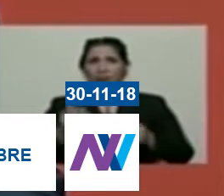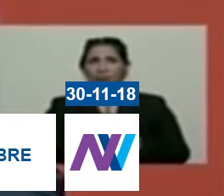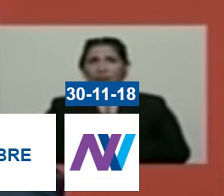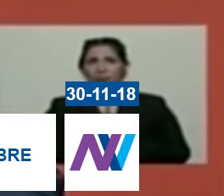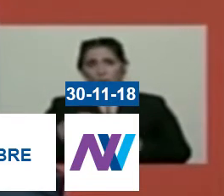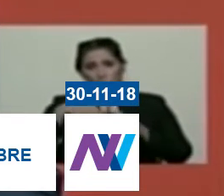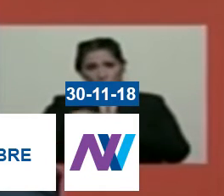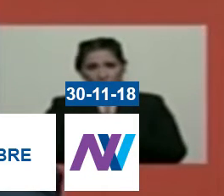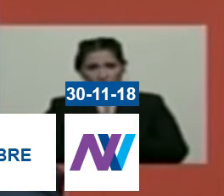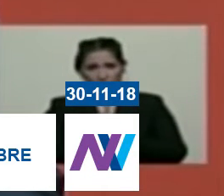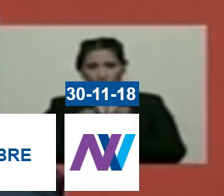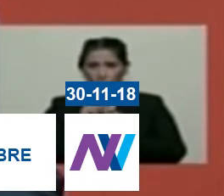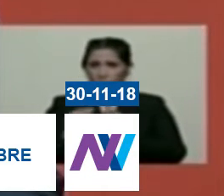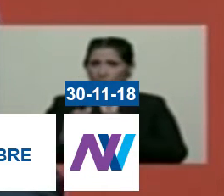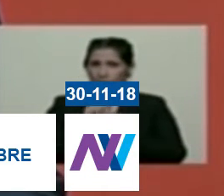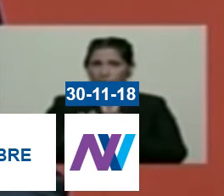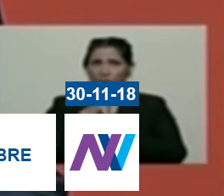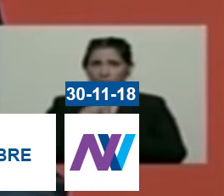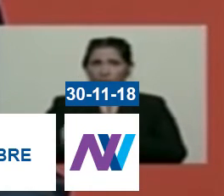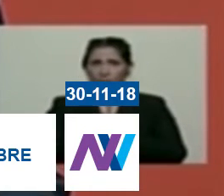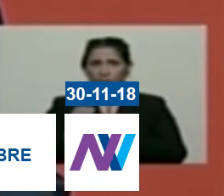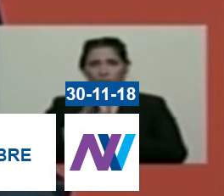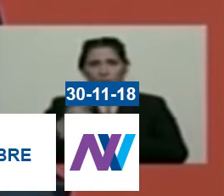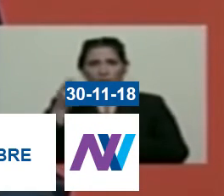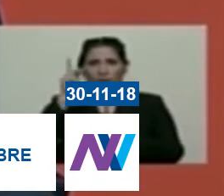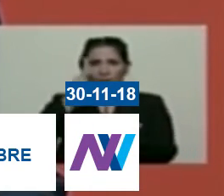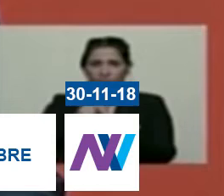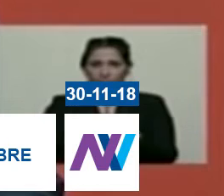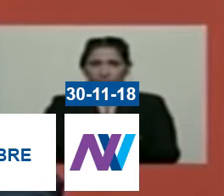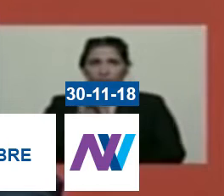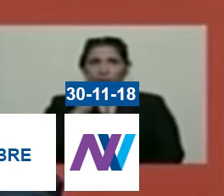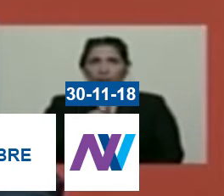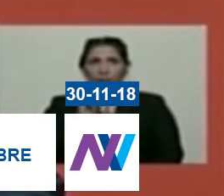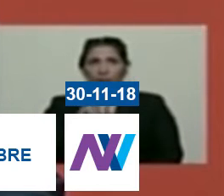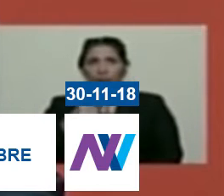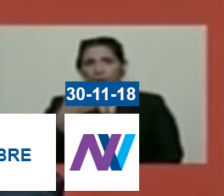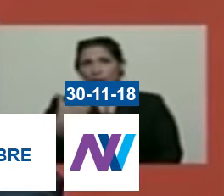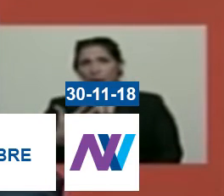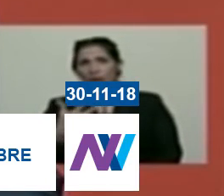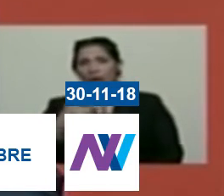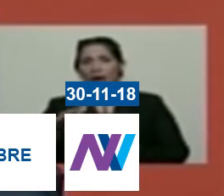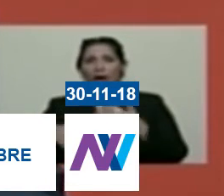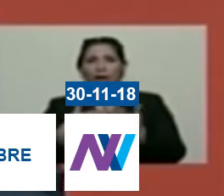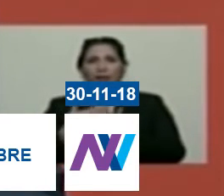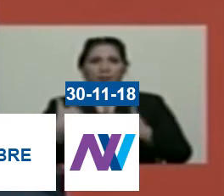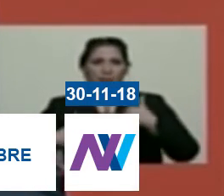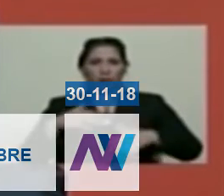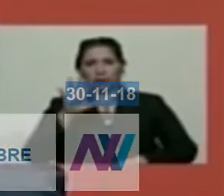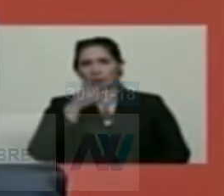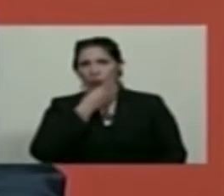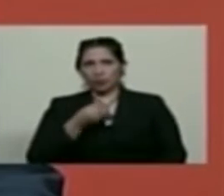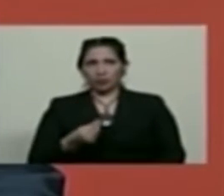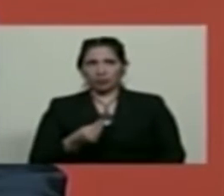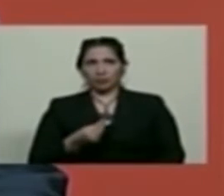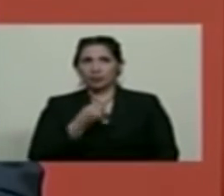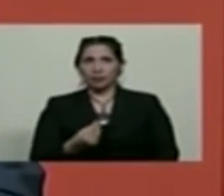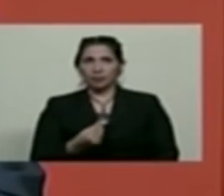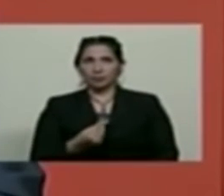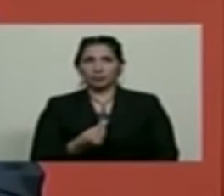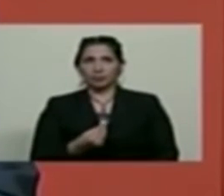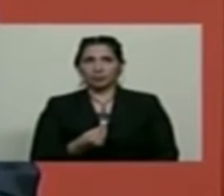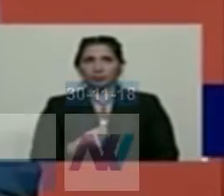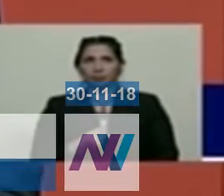vigencia el miércoles 5 de diciembre como moneda de curso legal y sólo podrán circular los billetes que representan al bolívar soberano más